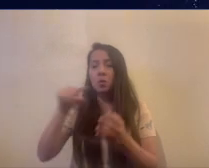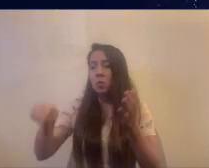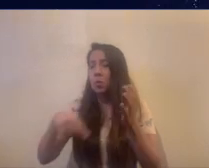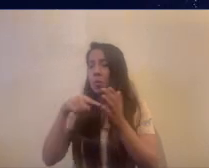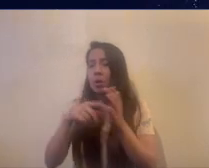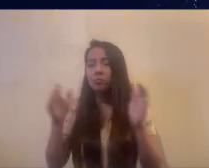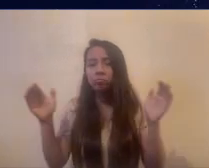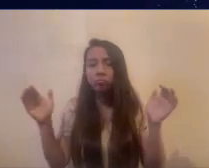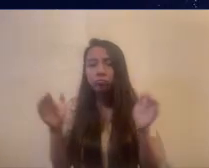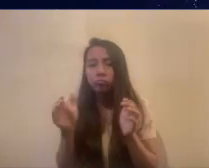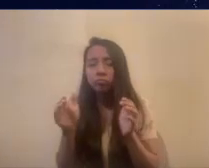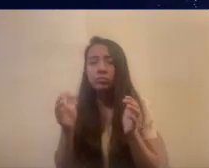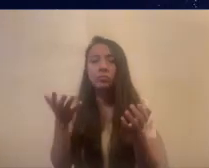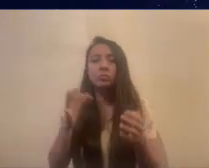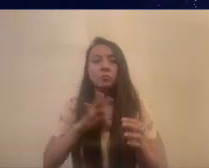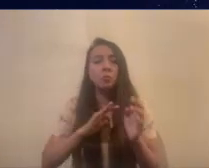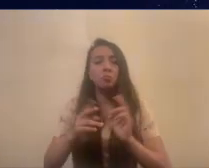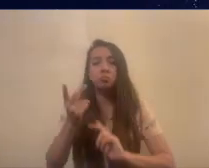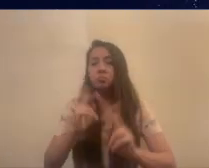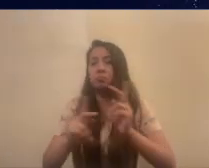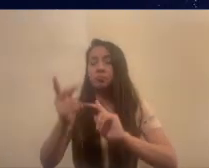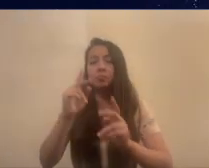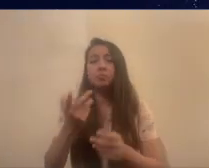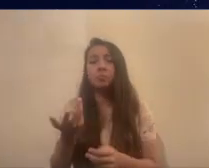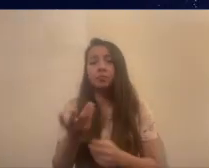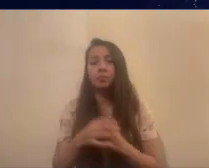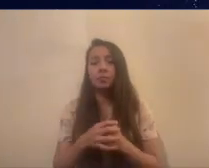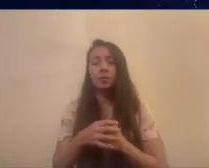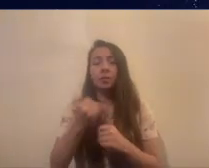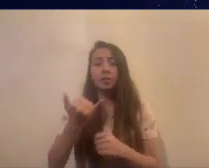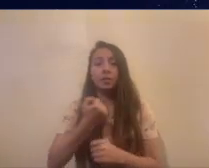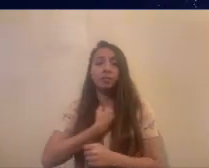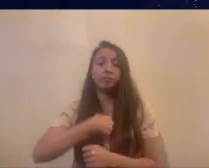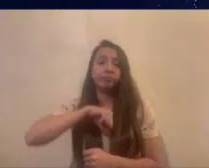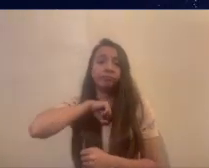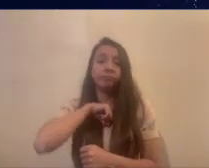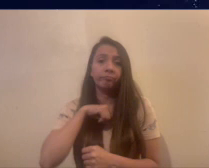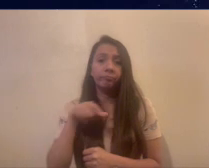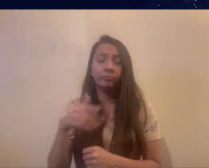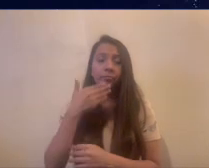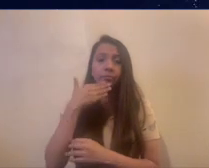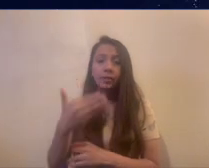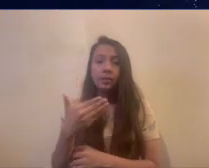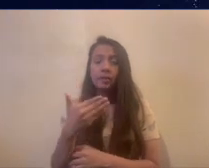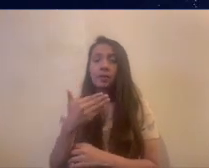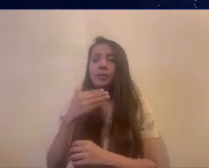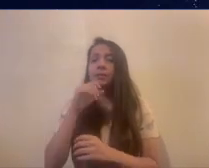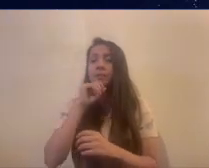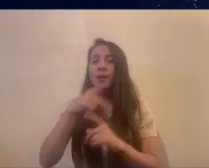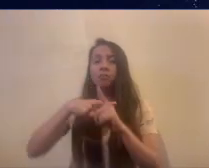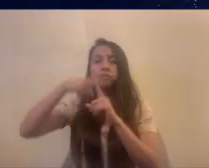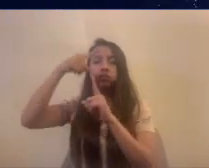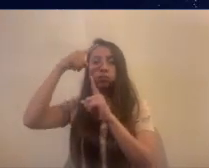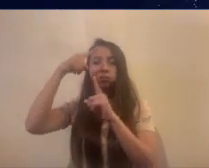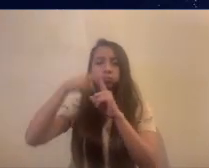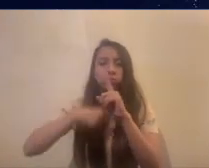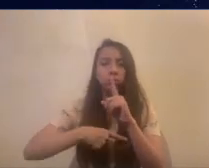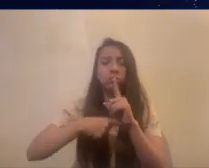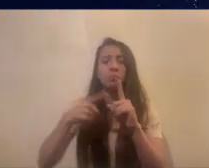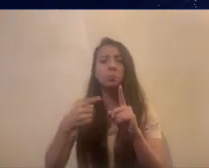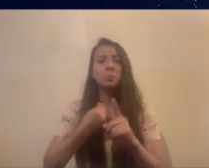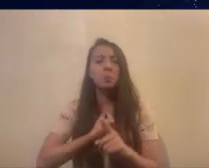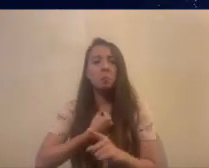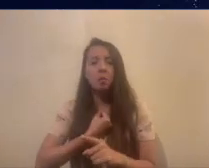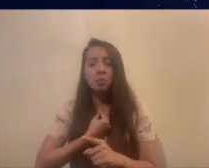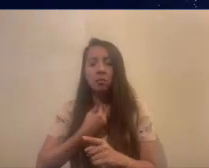en ambientes pequeños, una alta productividad nutricional, tolerancia a altas y bajas temperaturas y alturas